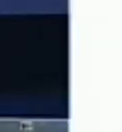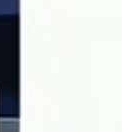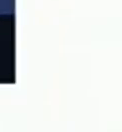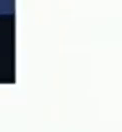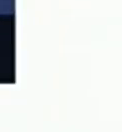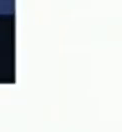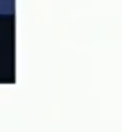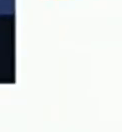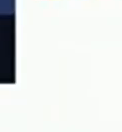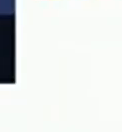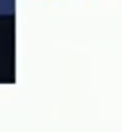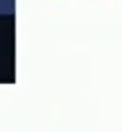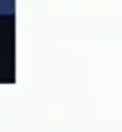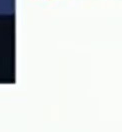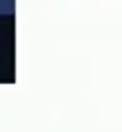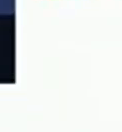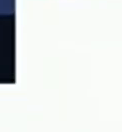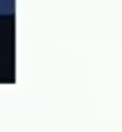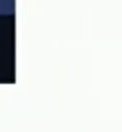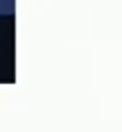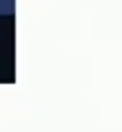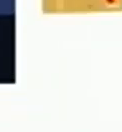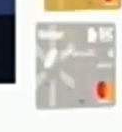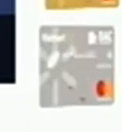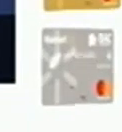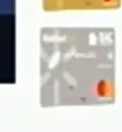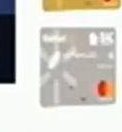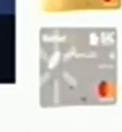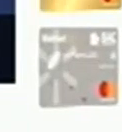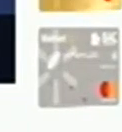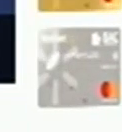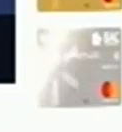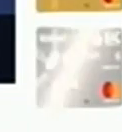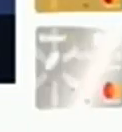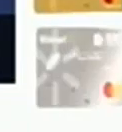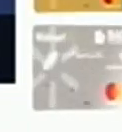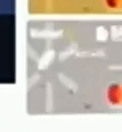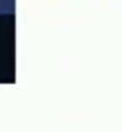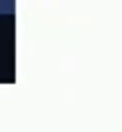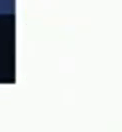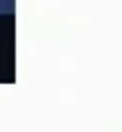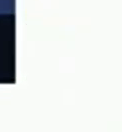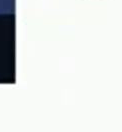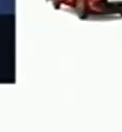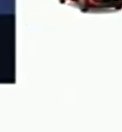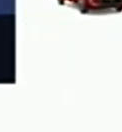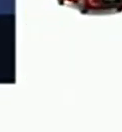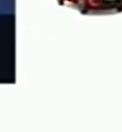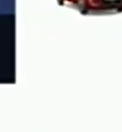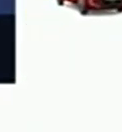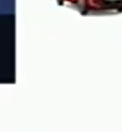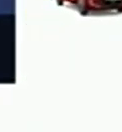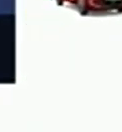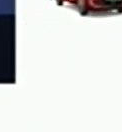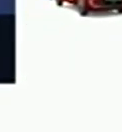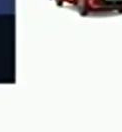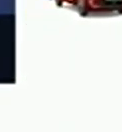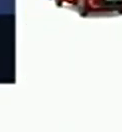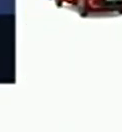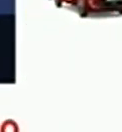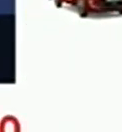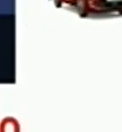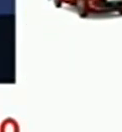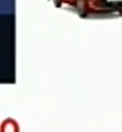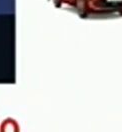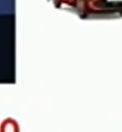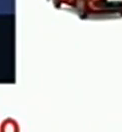Llegaron los premios sobre ruedas. Paga con tus tarjetas Walmart, Mastercard, de Back Credomatic y todas tus compras mayores